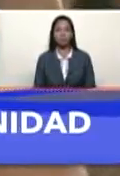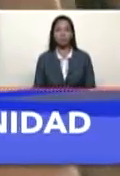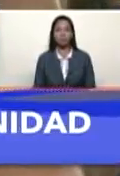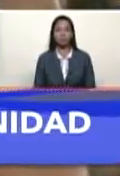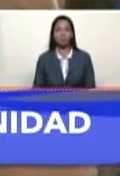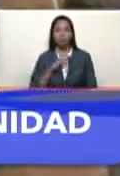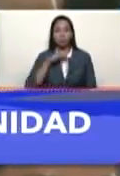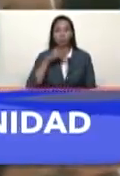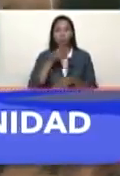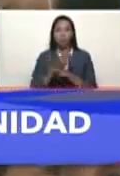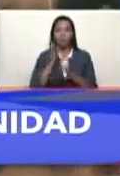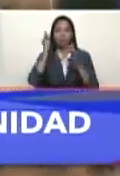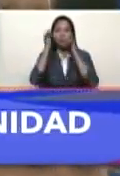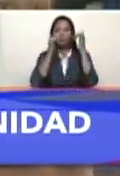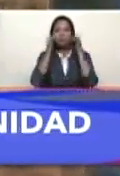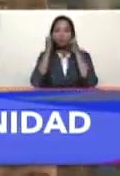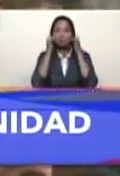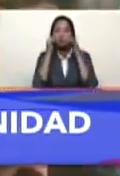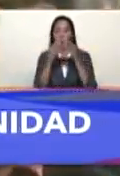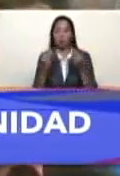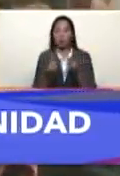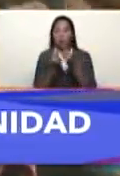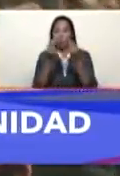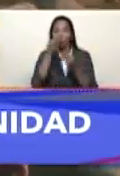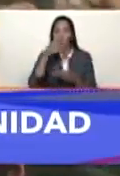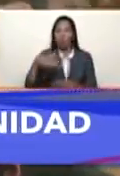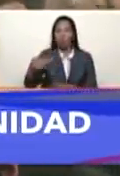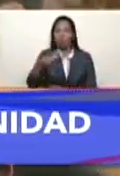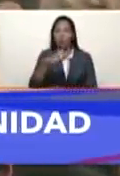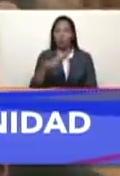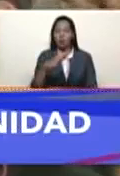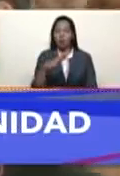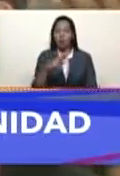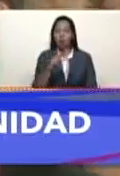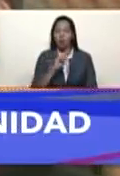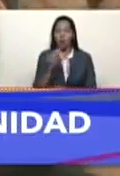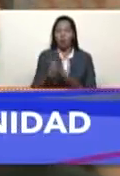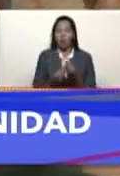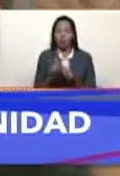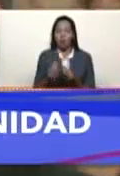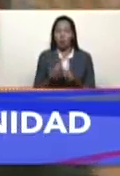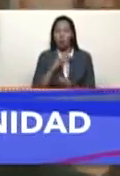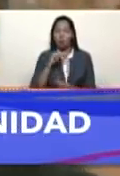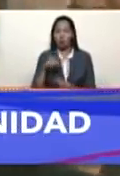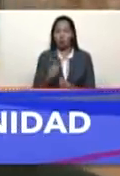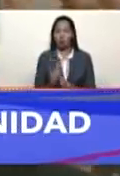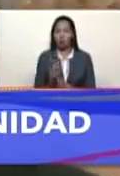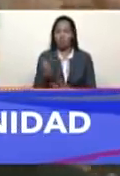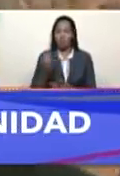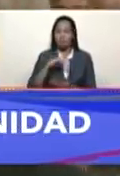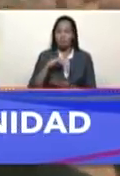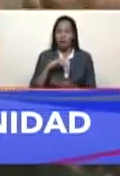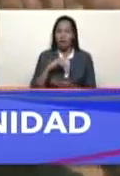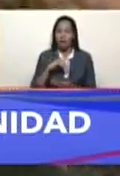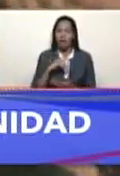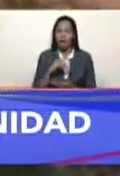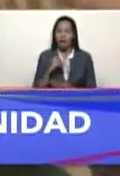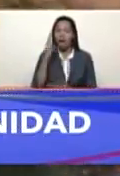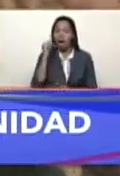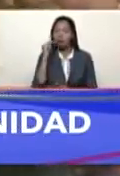Vamos a la celebración con el pueblo del decenio internacional afrodescendiente.